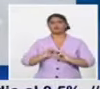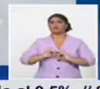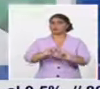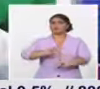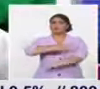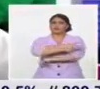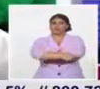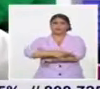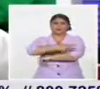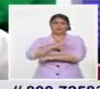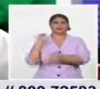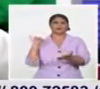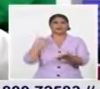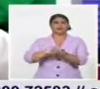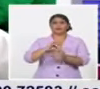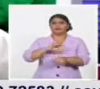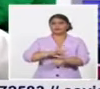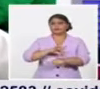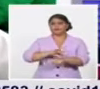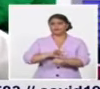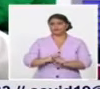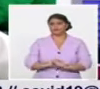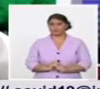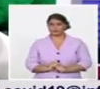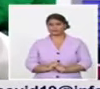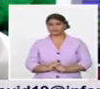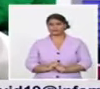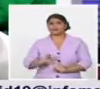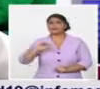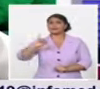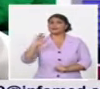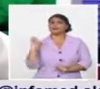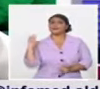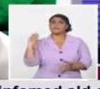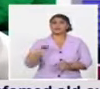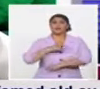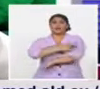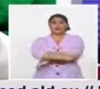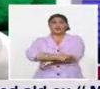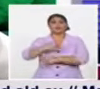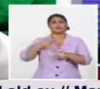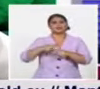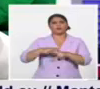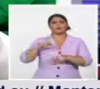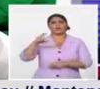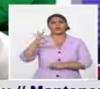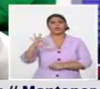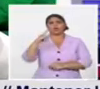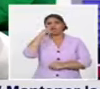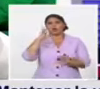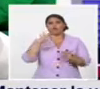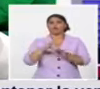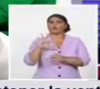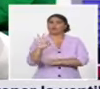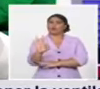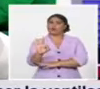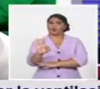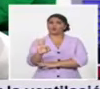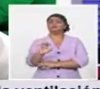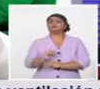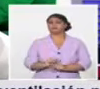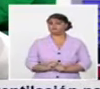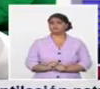6 congoleses extranjeros se diagnosticaron ayer en Cuba, producto de la transmisión autóctona en nuestro